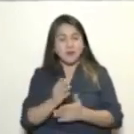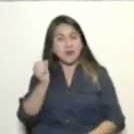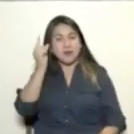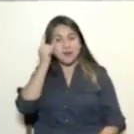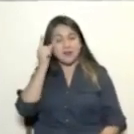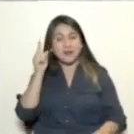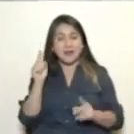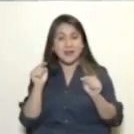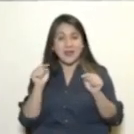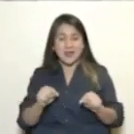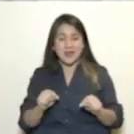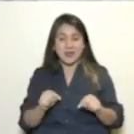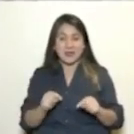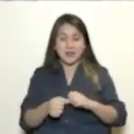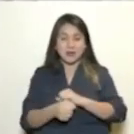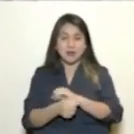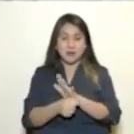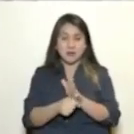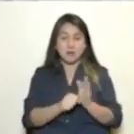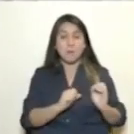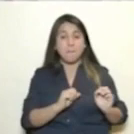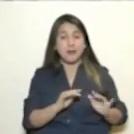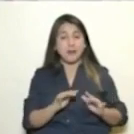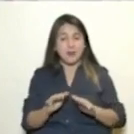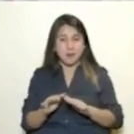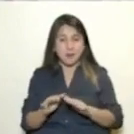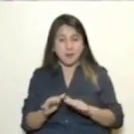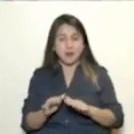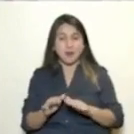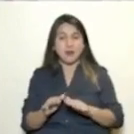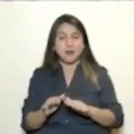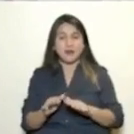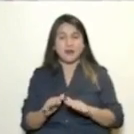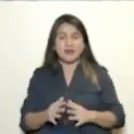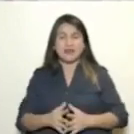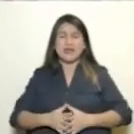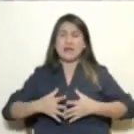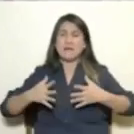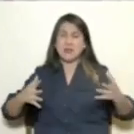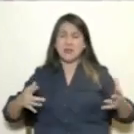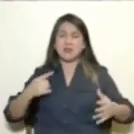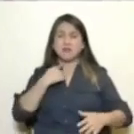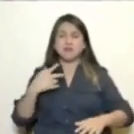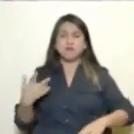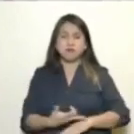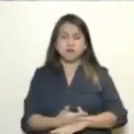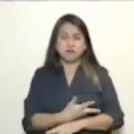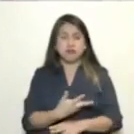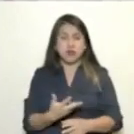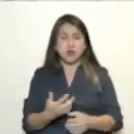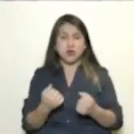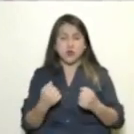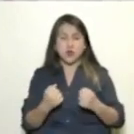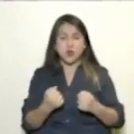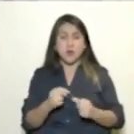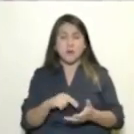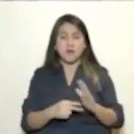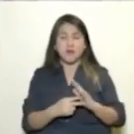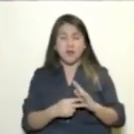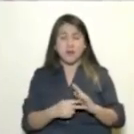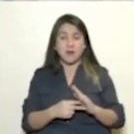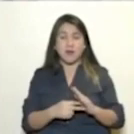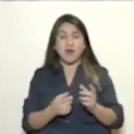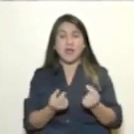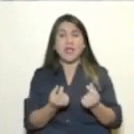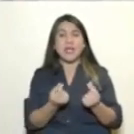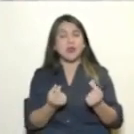que esta pandemia, con los tremendos efectos devastadores económicos, no ha habido nunca